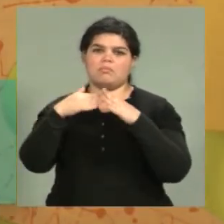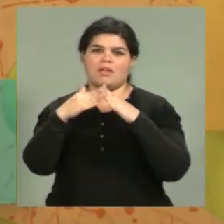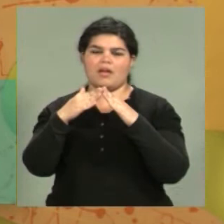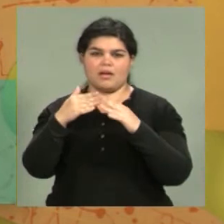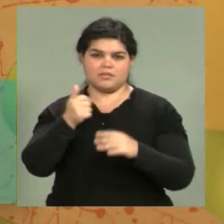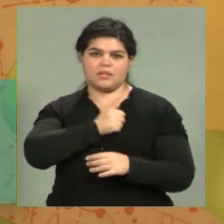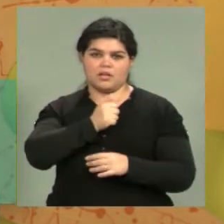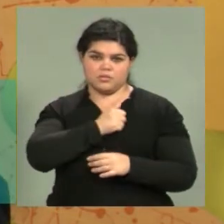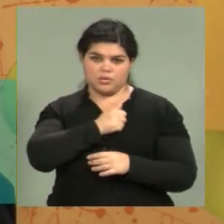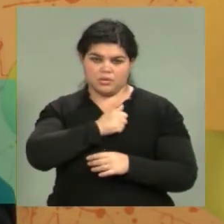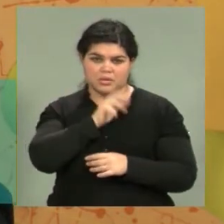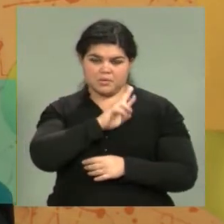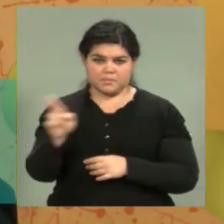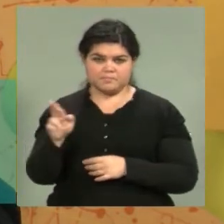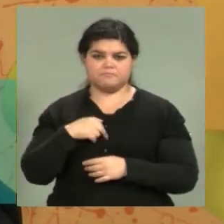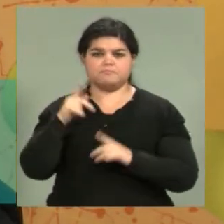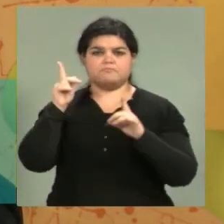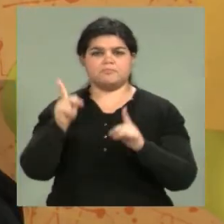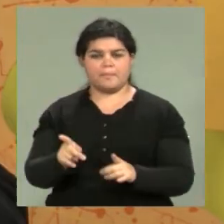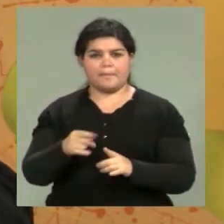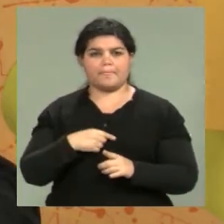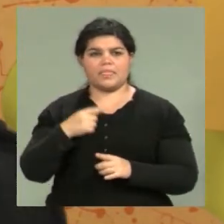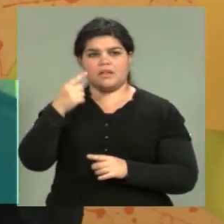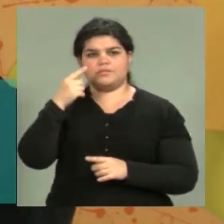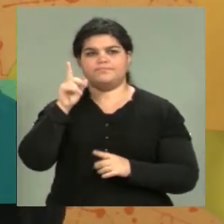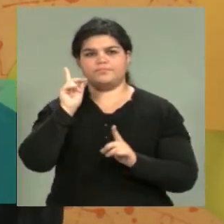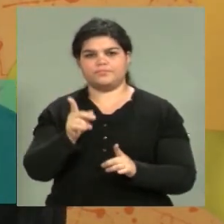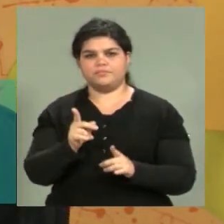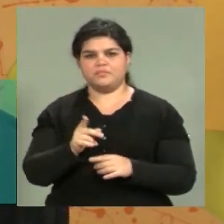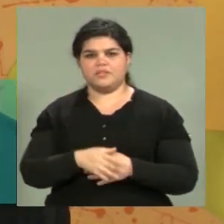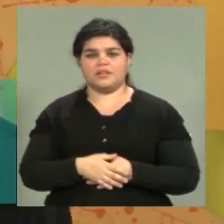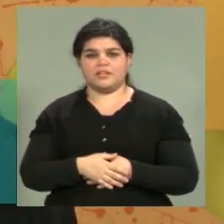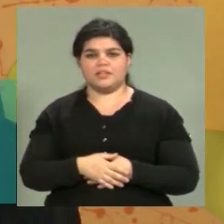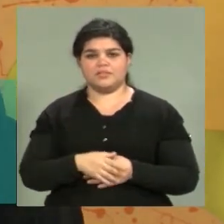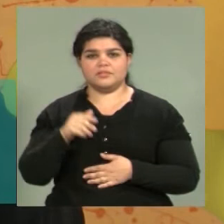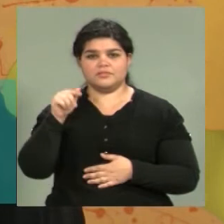pero también el catolicismo planteaba esto de no dar pan al hambriento,